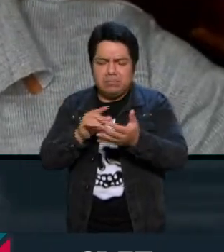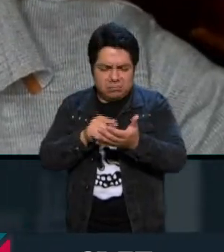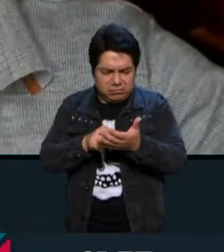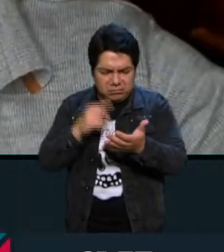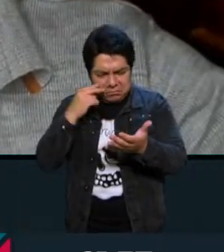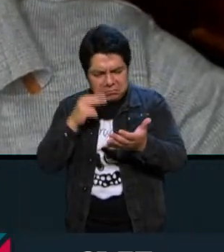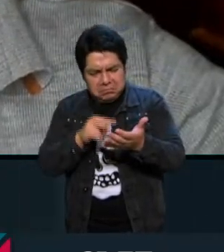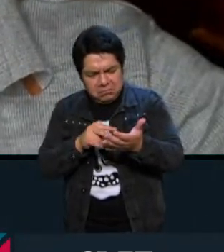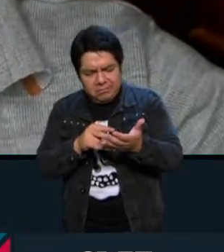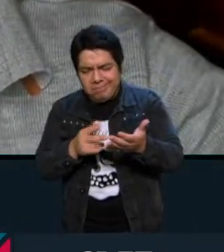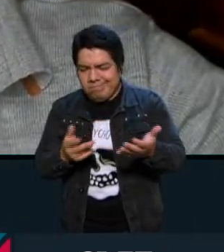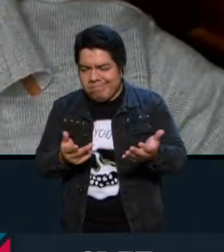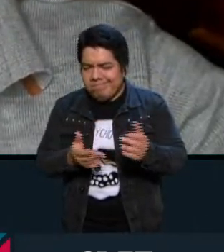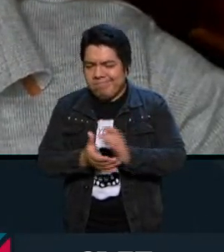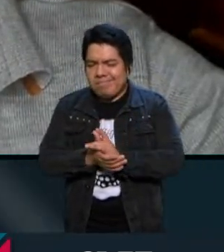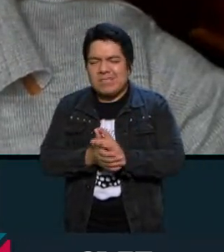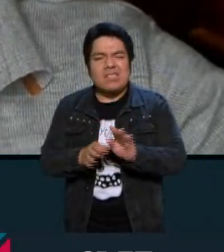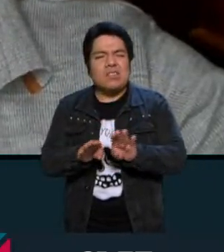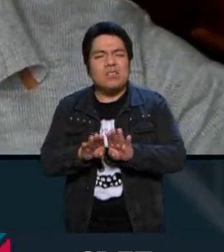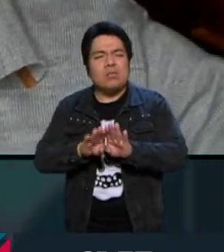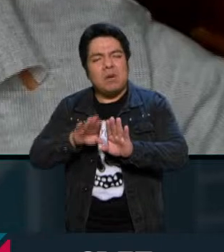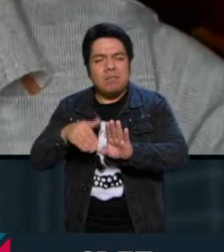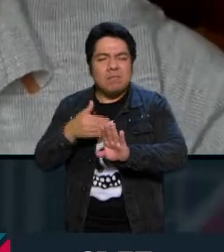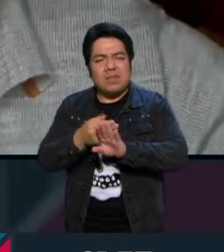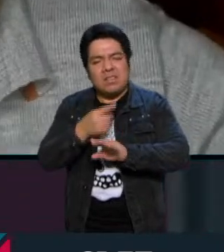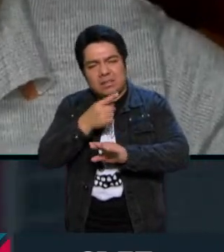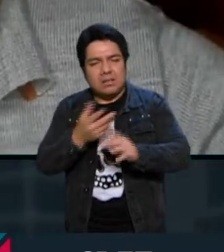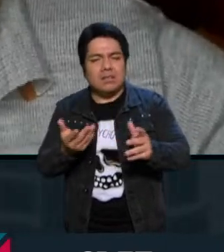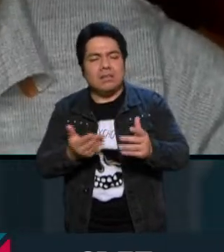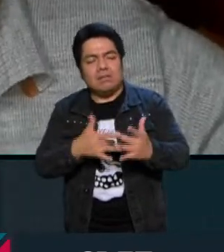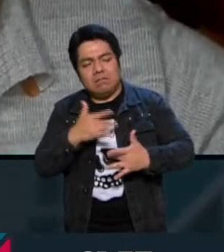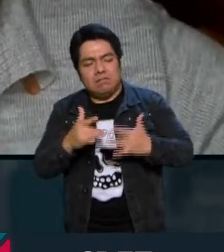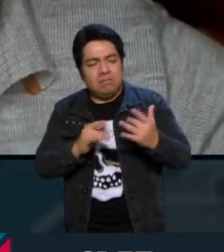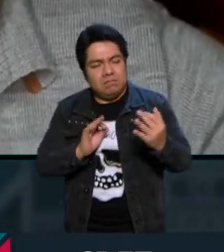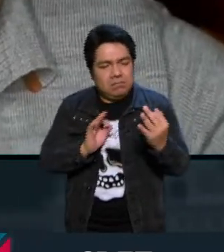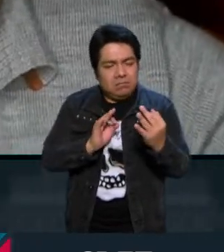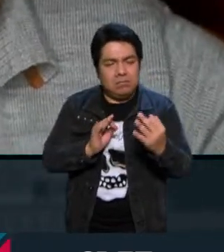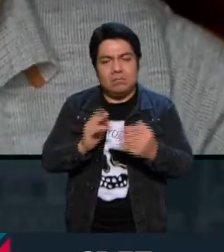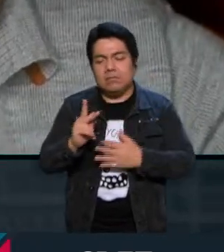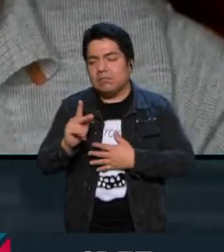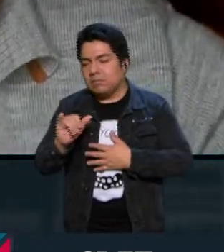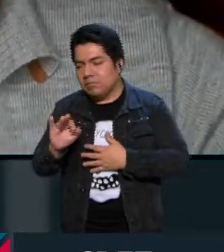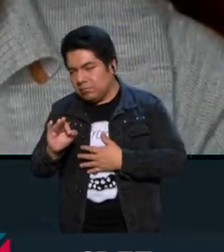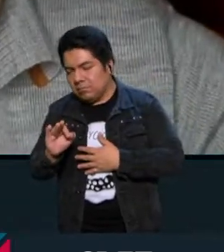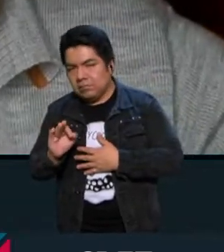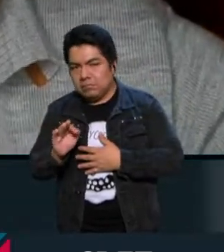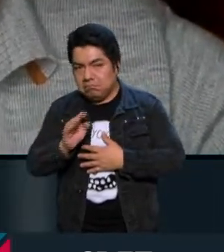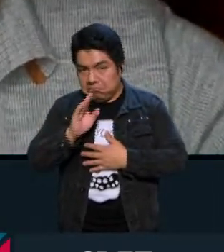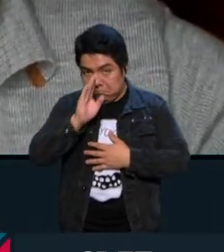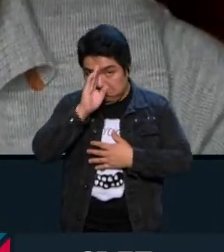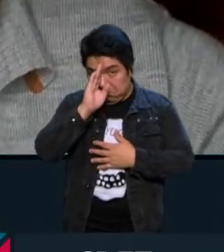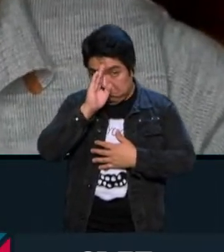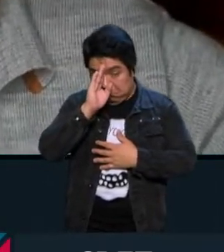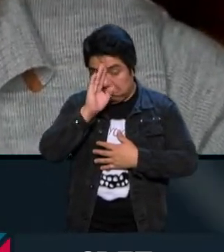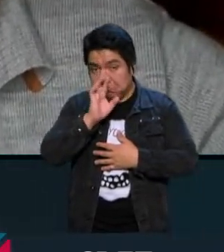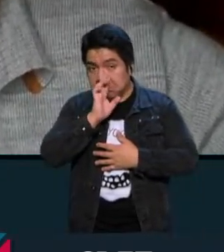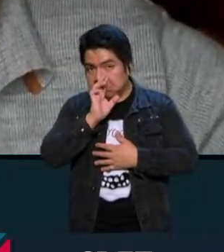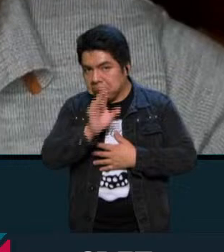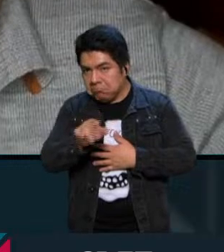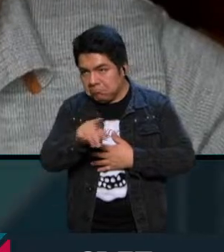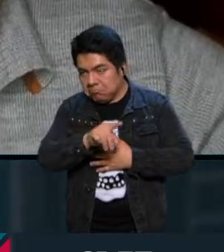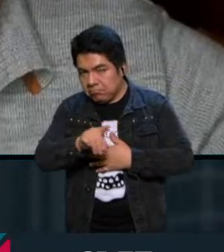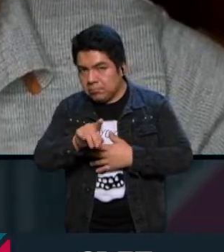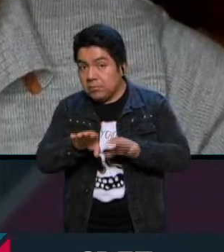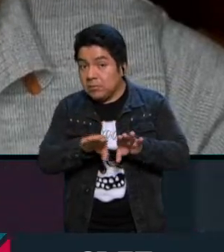muy lascivo en contra de Estados Unidos, muy frontal en contra de la reforma judicial. ¿Considera que esta es una reacción a lo mejor a